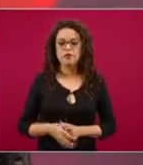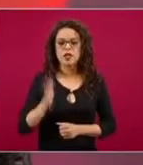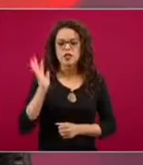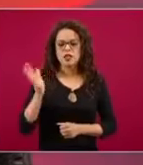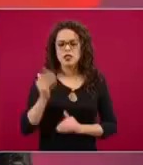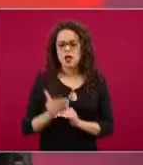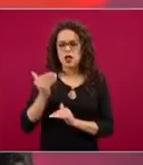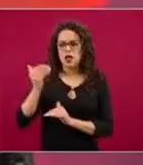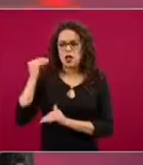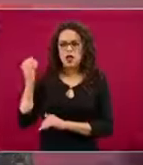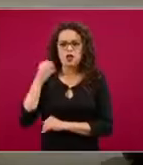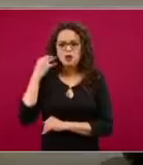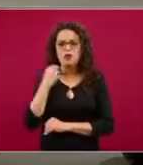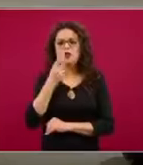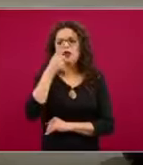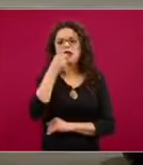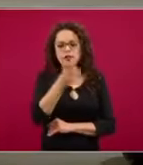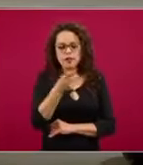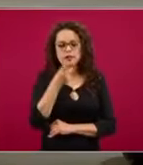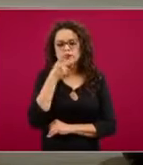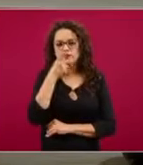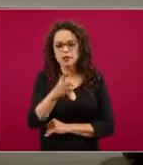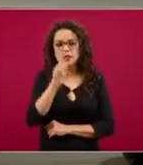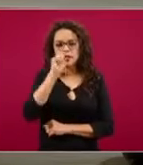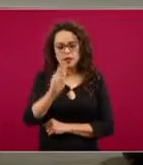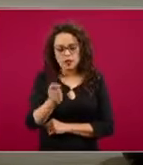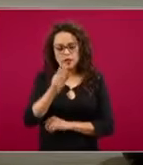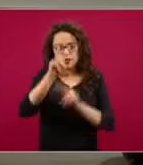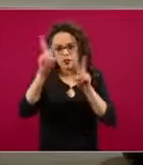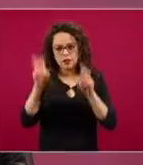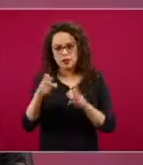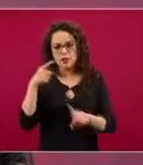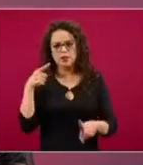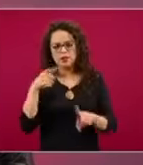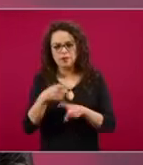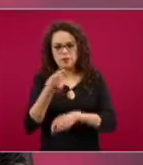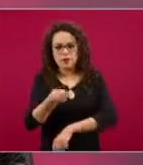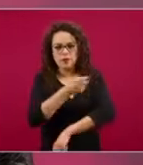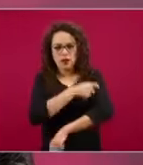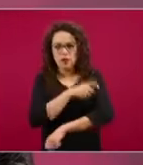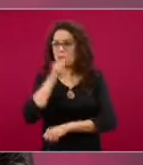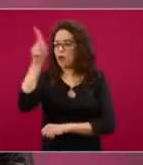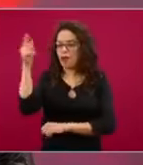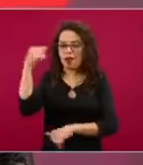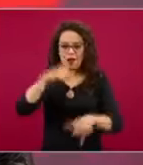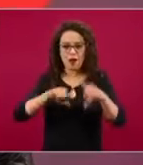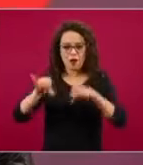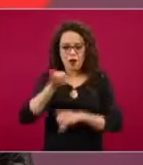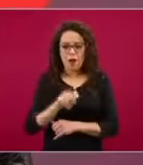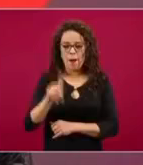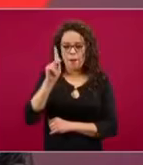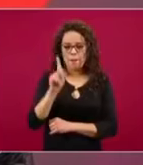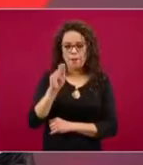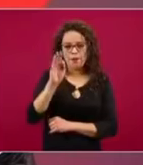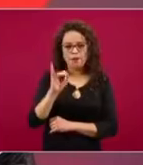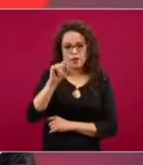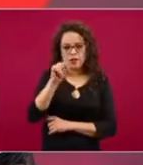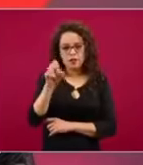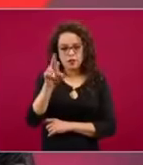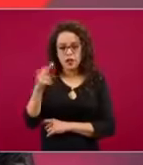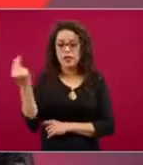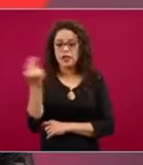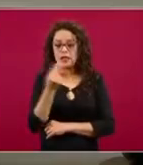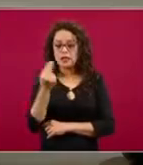conferencias, es precisamente el tema de que la vacuna que comenta de Pfizer requiere de procesos de